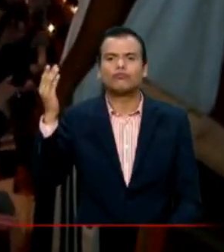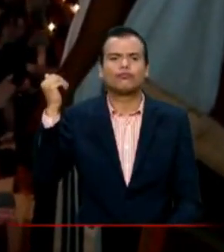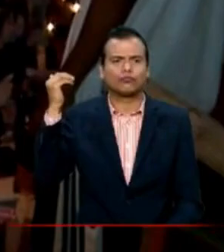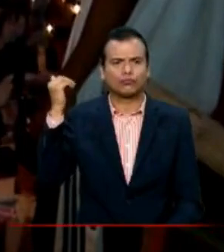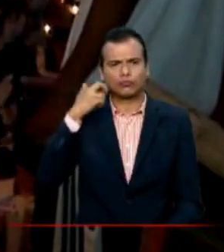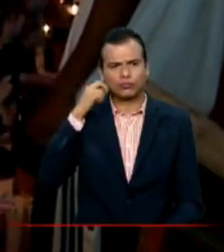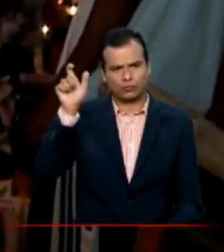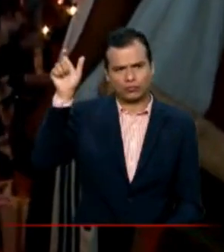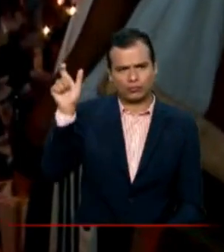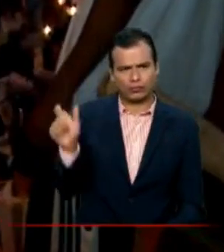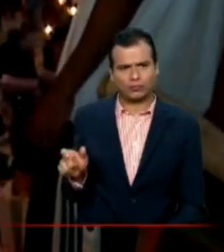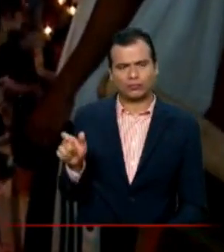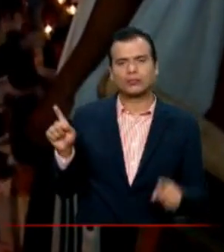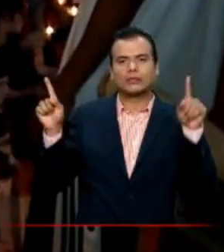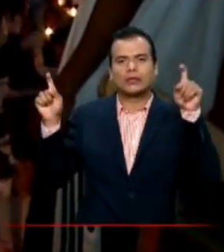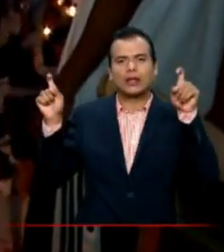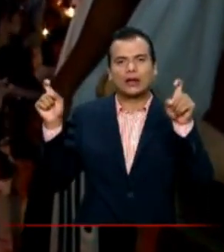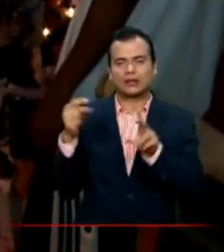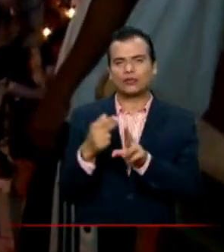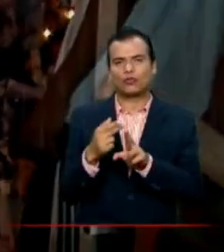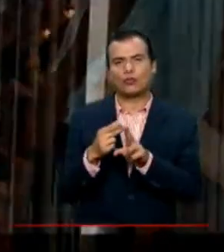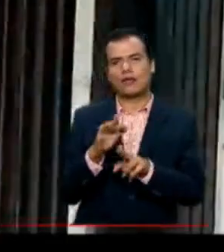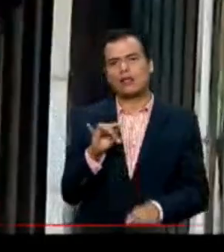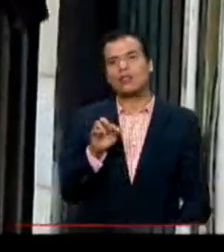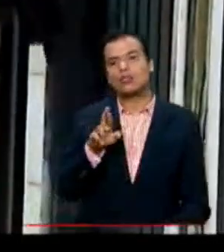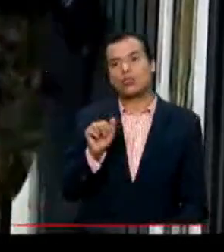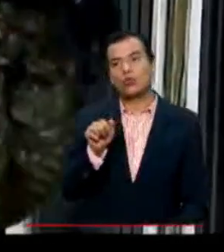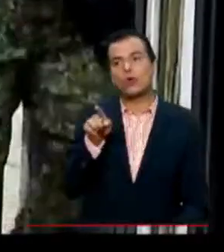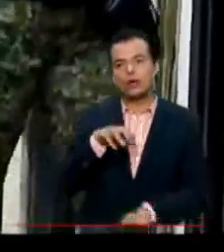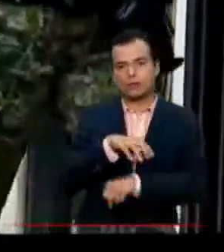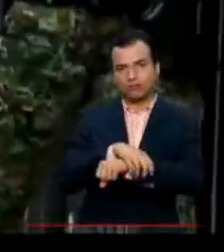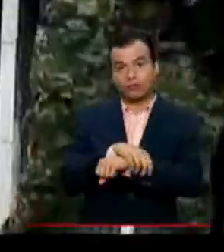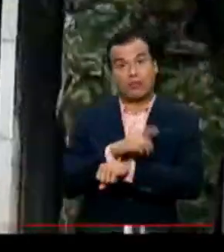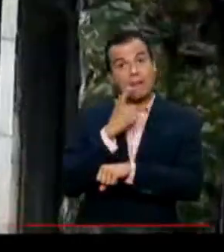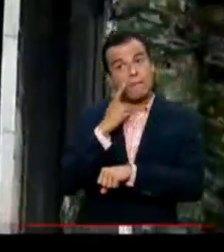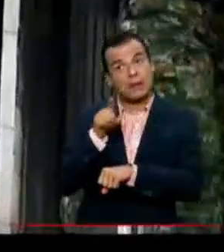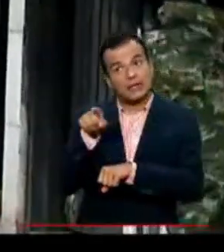capturaron a alias Tura, quien podría tener relación con esta situación.